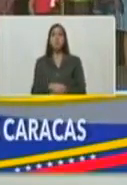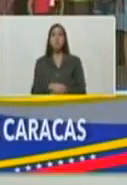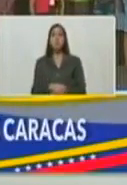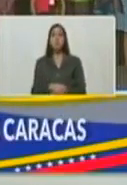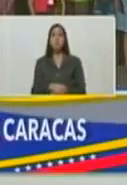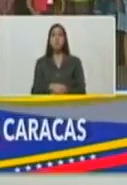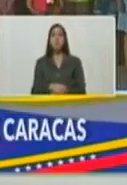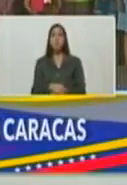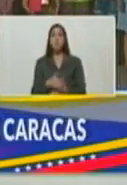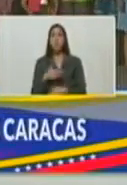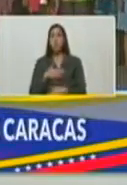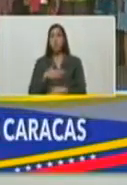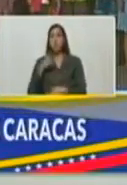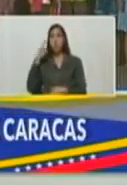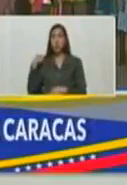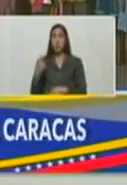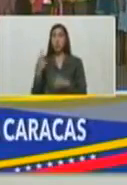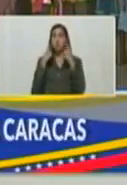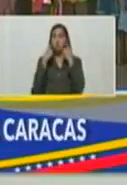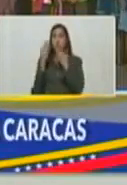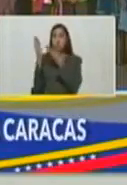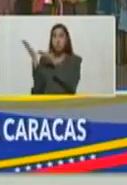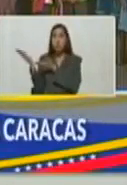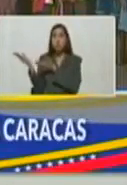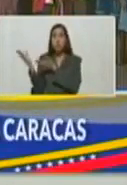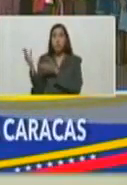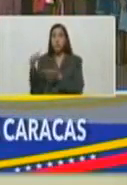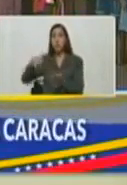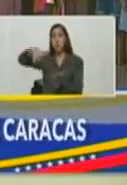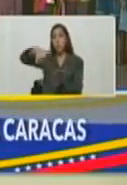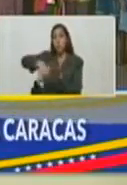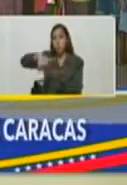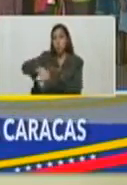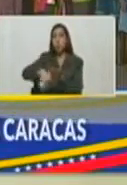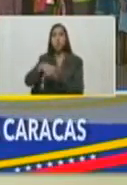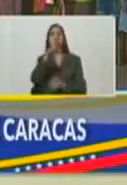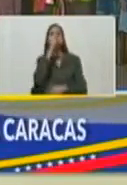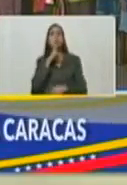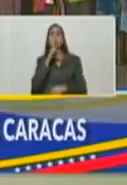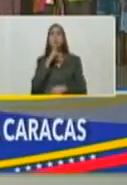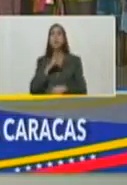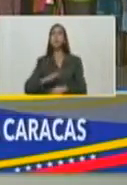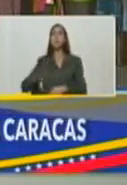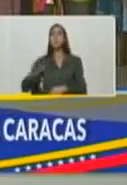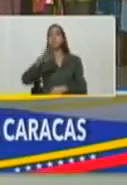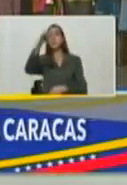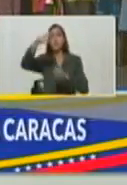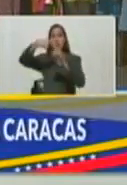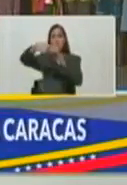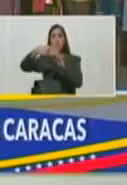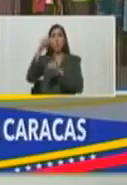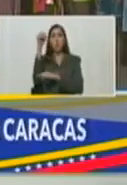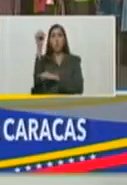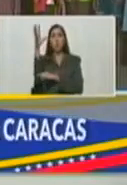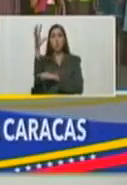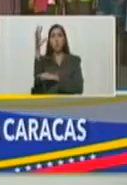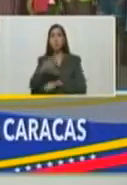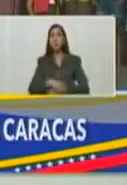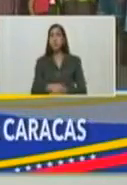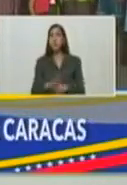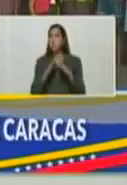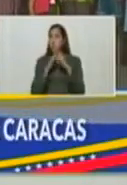Yo tengo aquí, mira, el botón rojo de la Navidad caraqueña y la Navidad venezolana. Todos